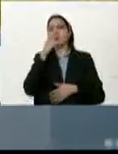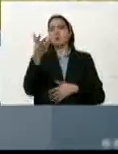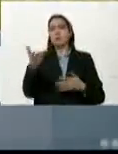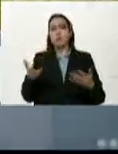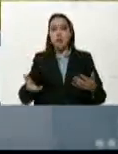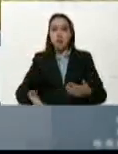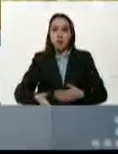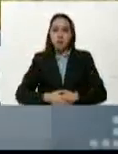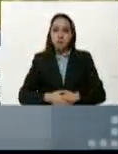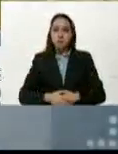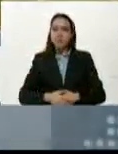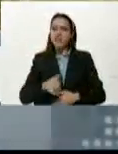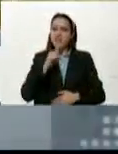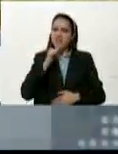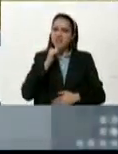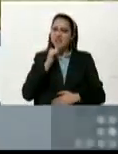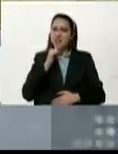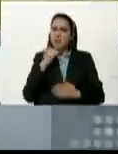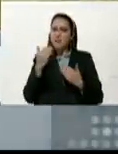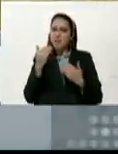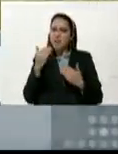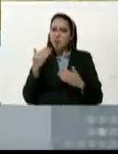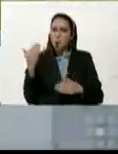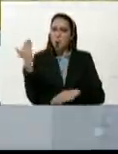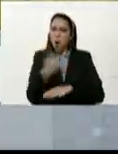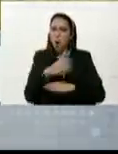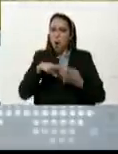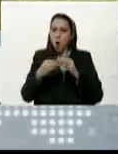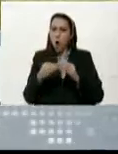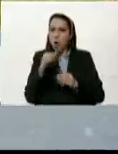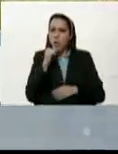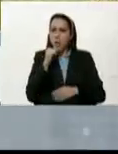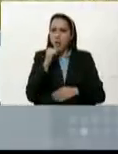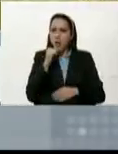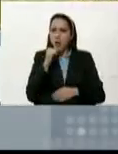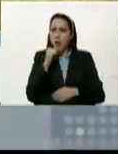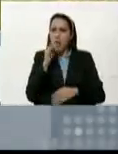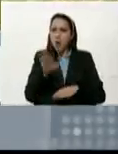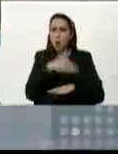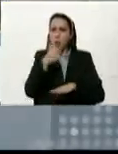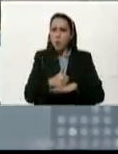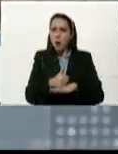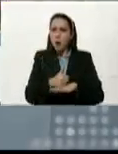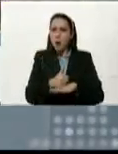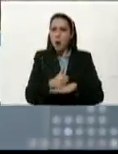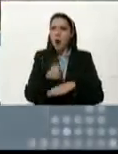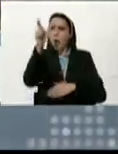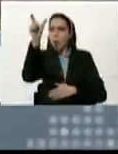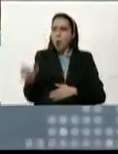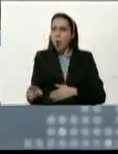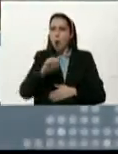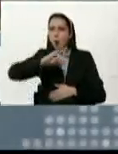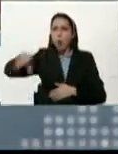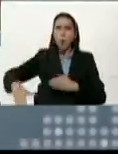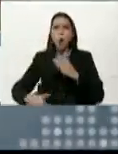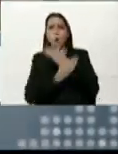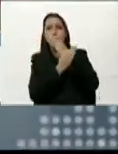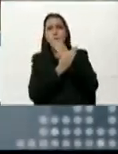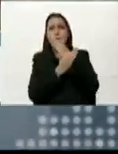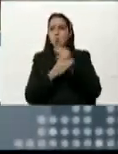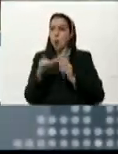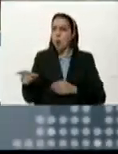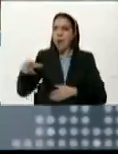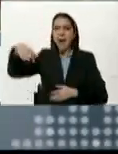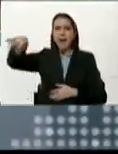y quien pidió las sanciones contra los caps un miserable juan guaidó la